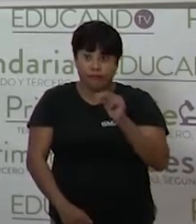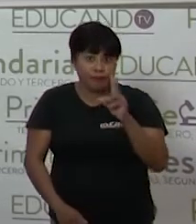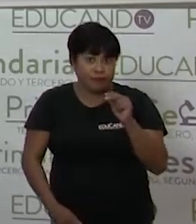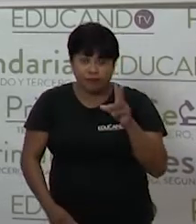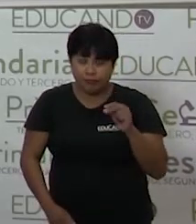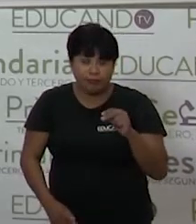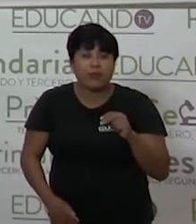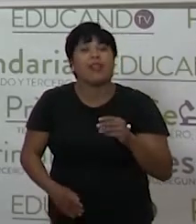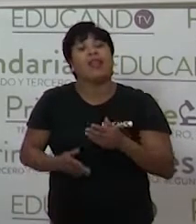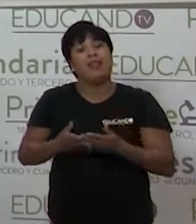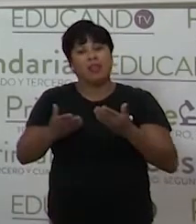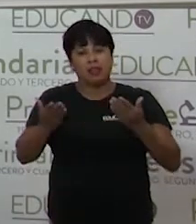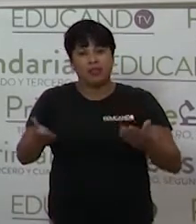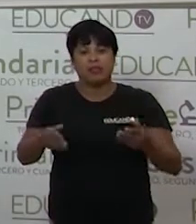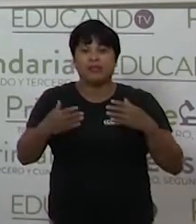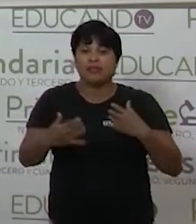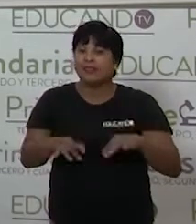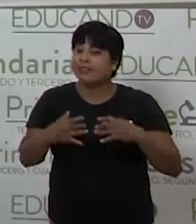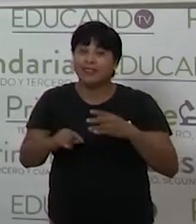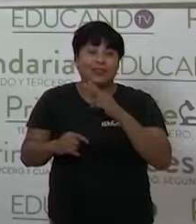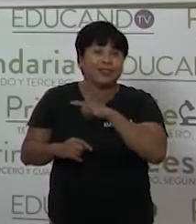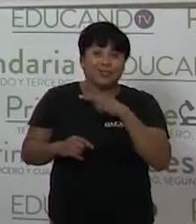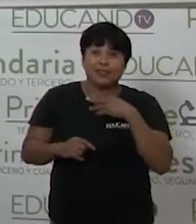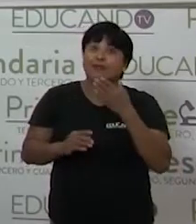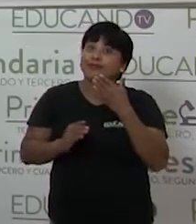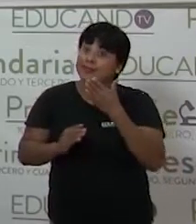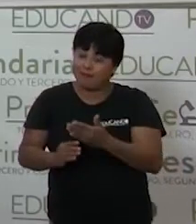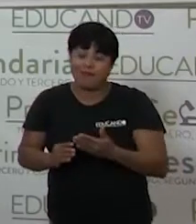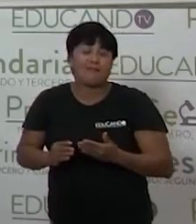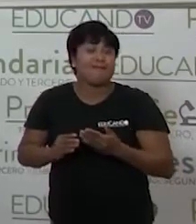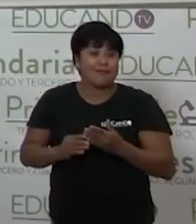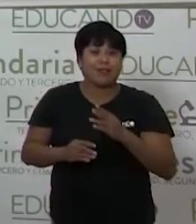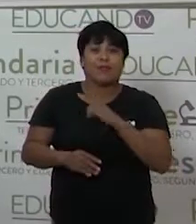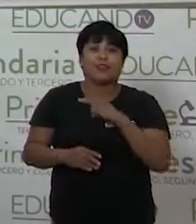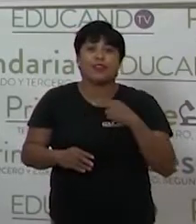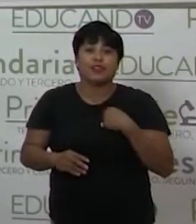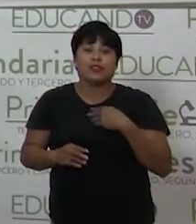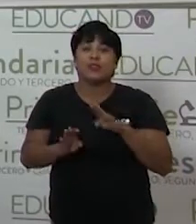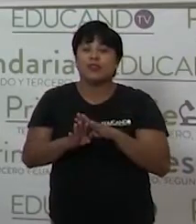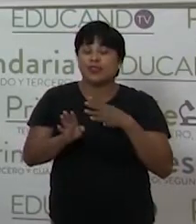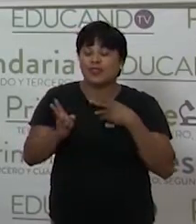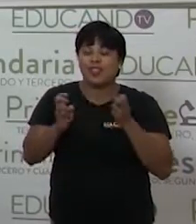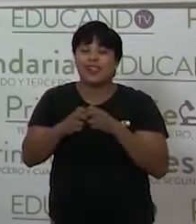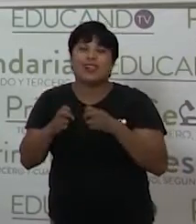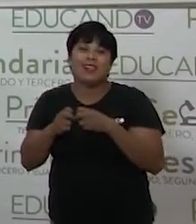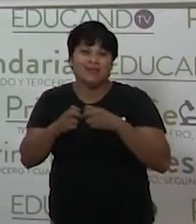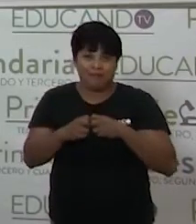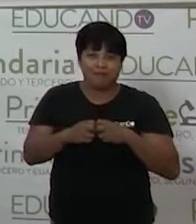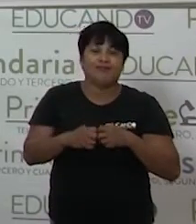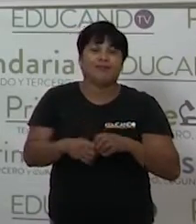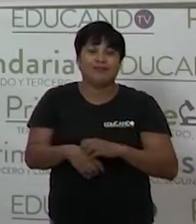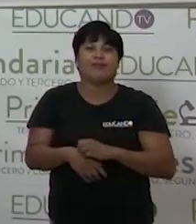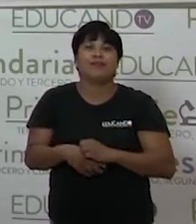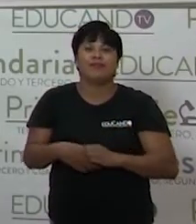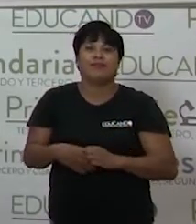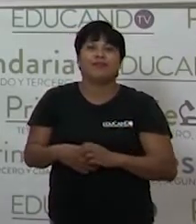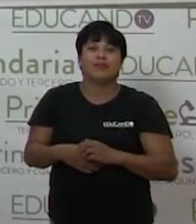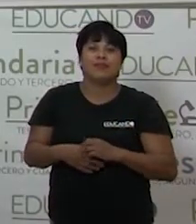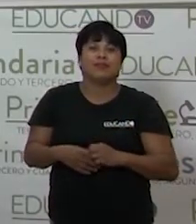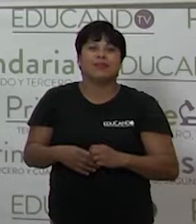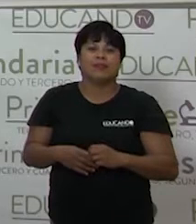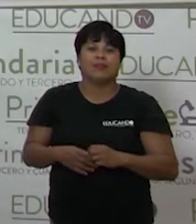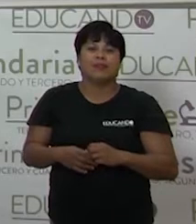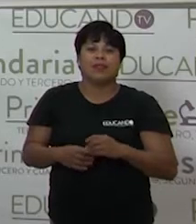no verdad ahora sí vamos a decir estar bueno porque nosotros éramos porque menos verdad y se repetía